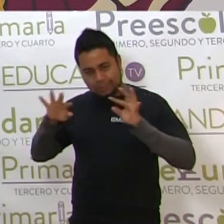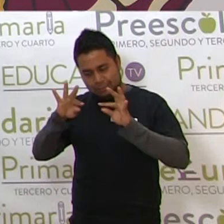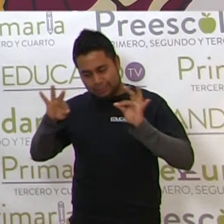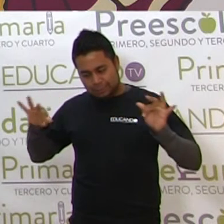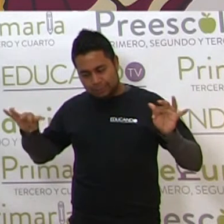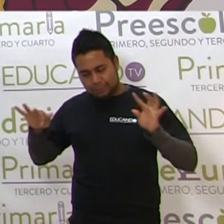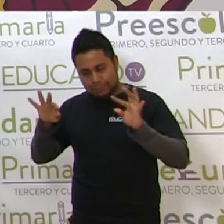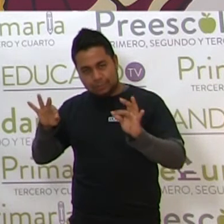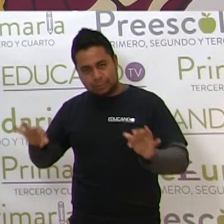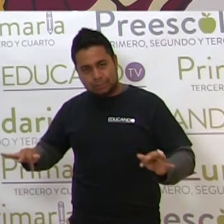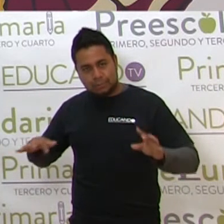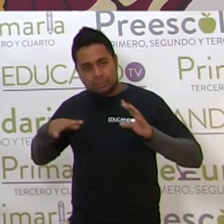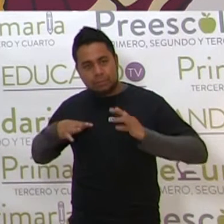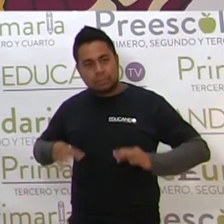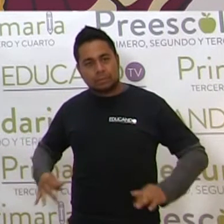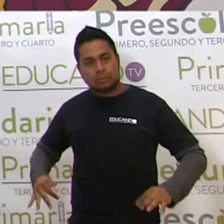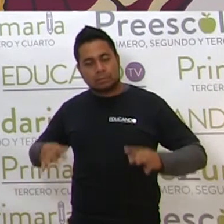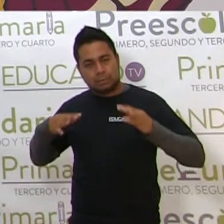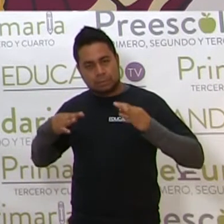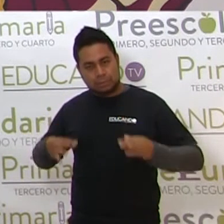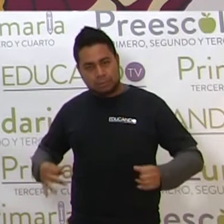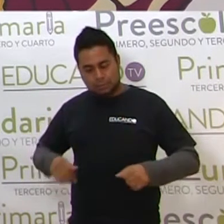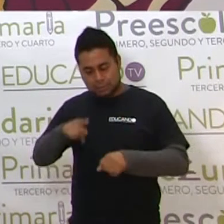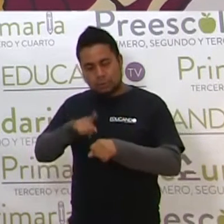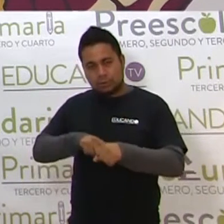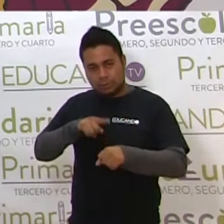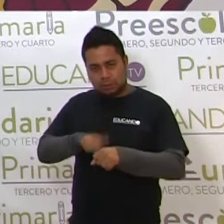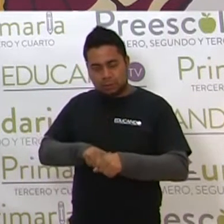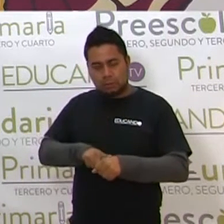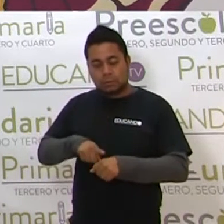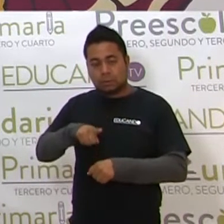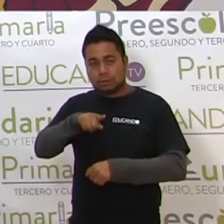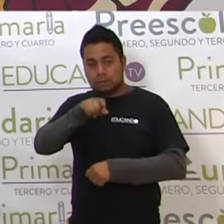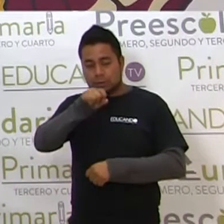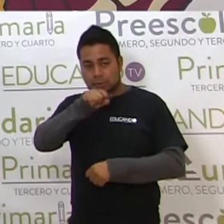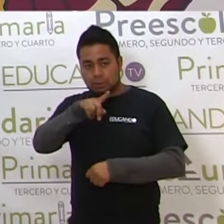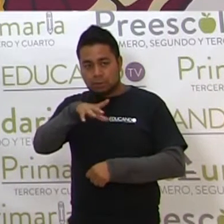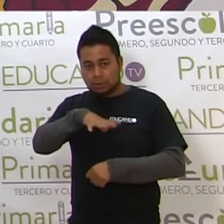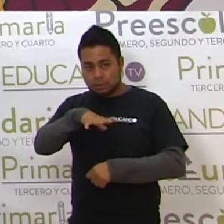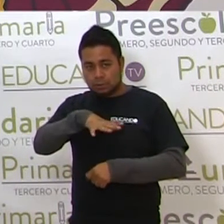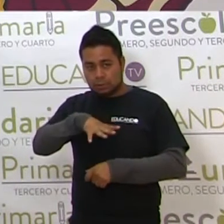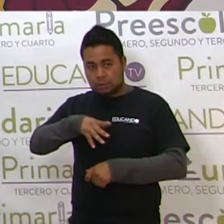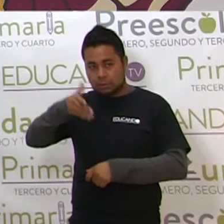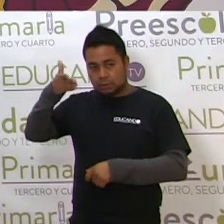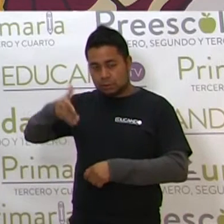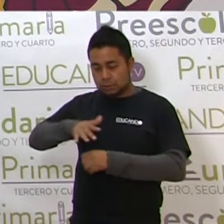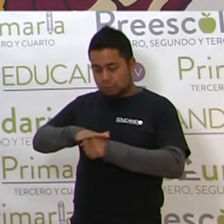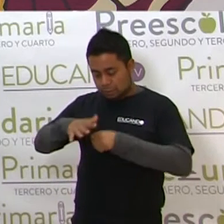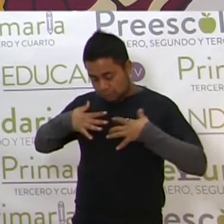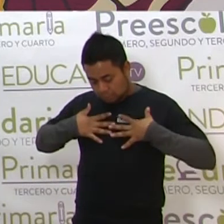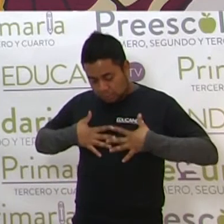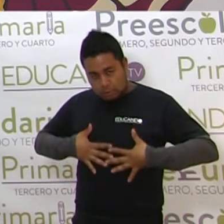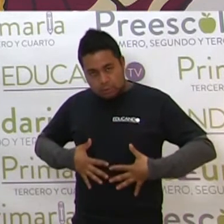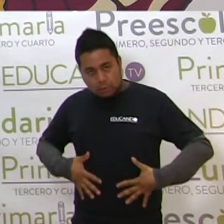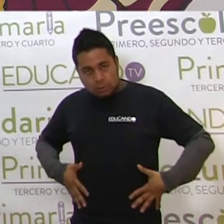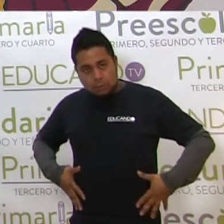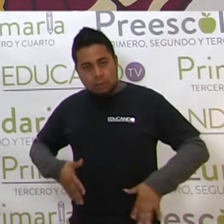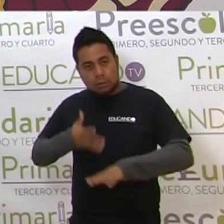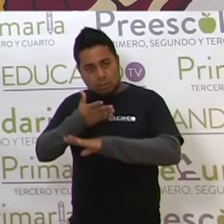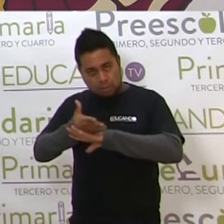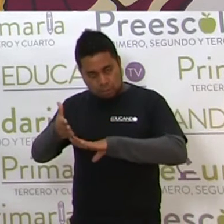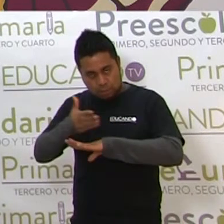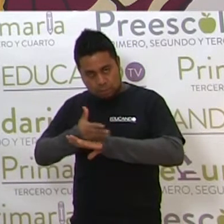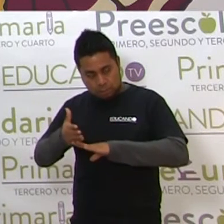de un solo color y se caracteriza Entonces porque el wipil es de color